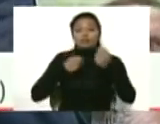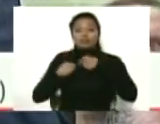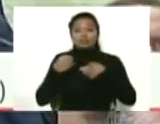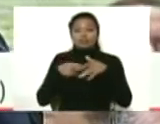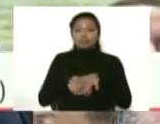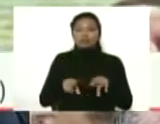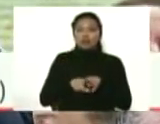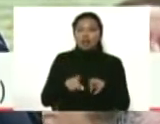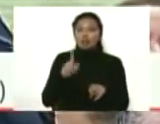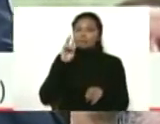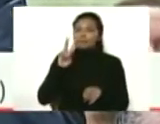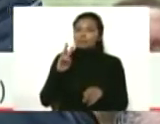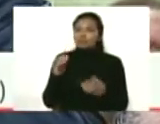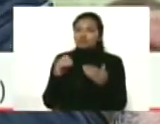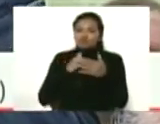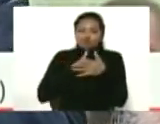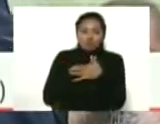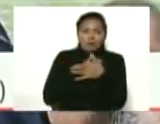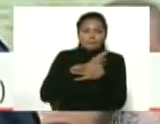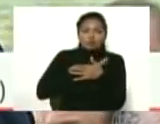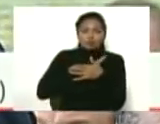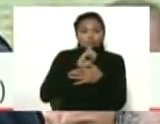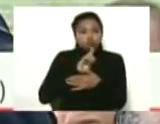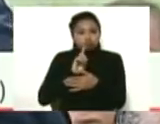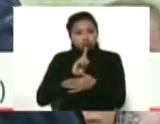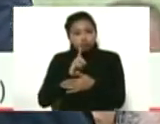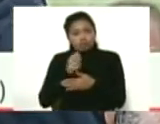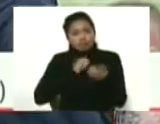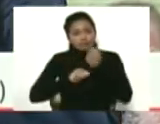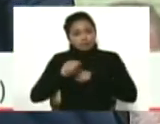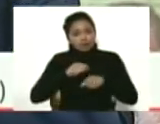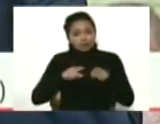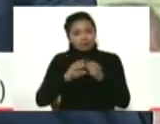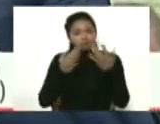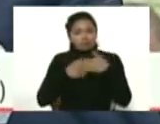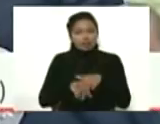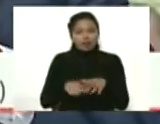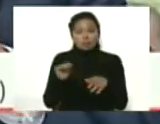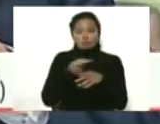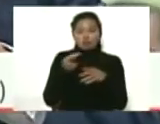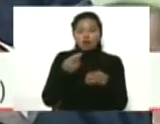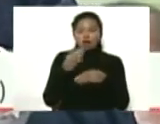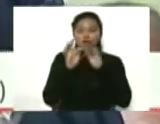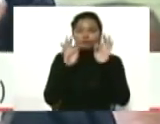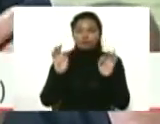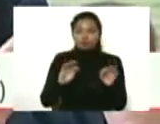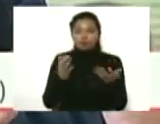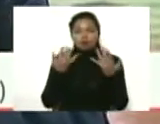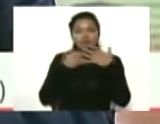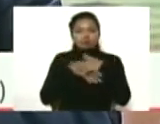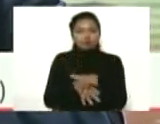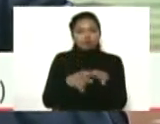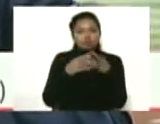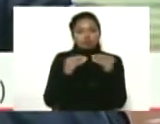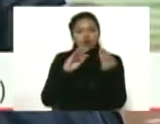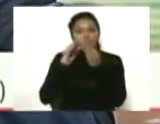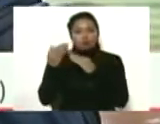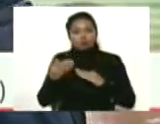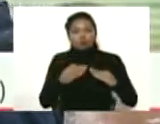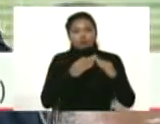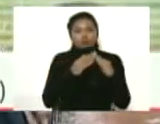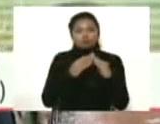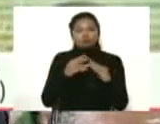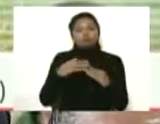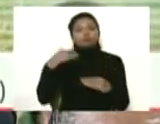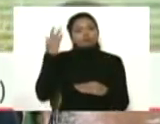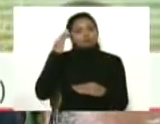Integral no se encierra en ella misma. La Unidad de Defensa Integral busca irradiar e involucra a toda la comunidad. O sea que